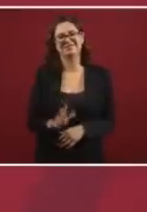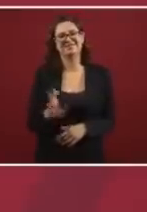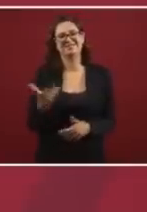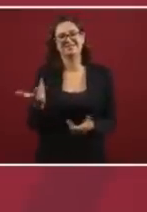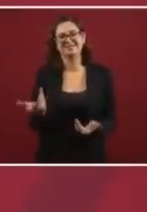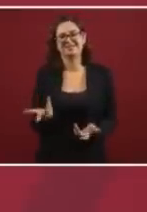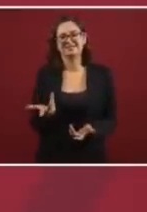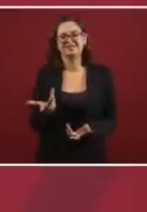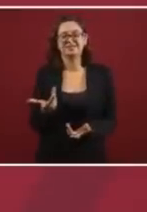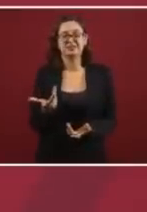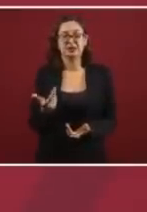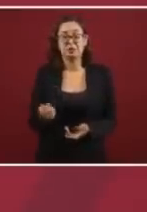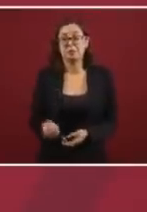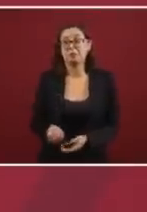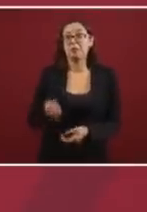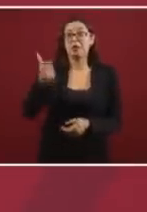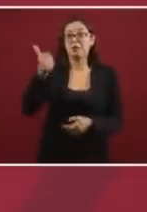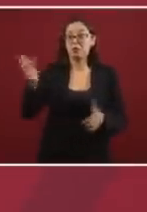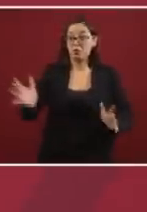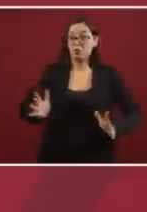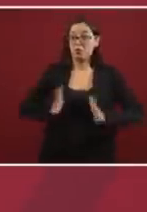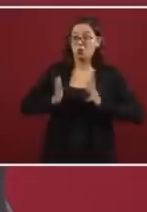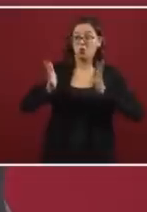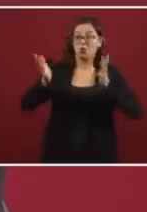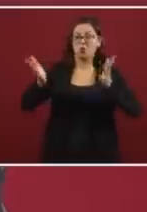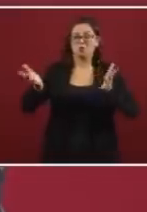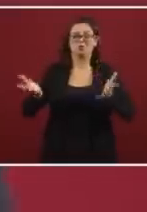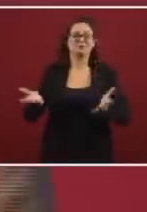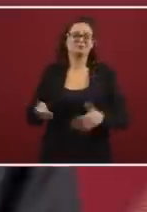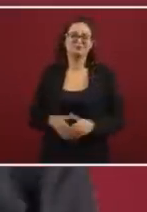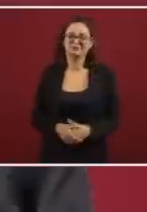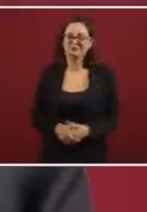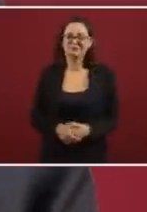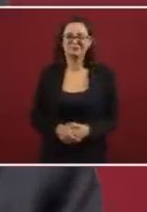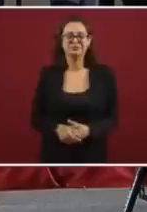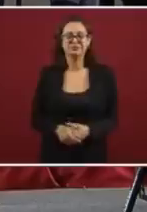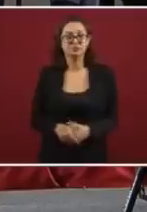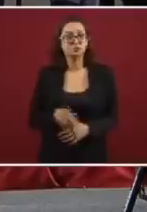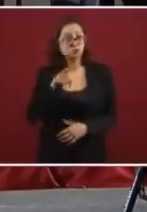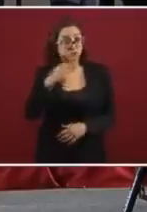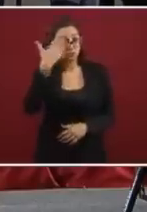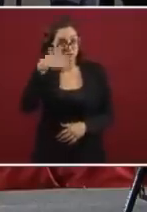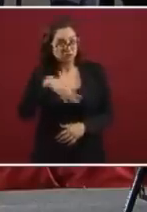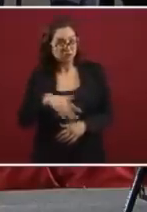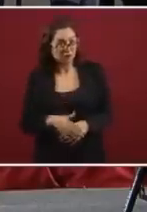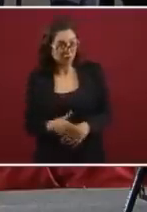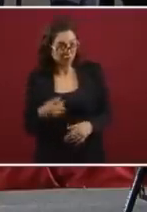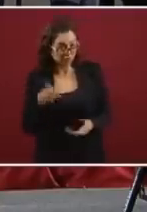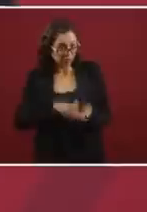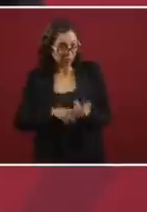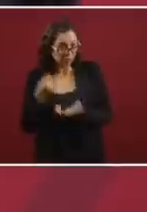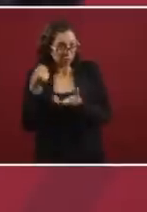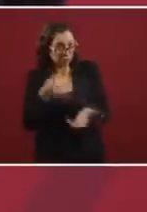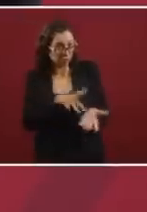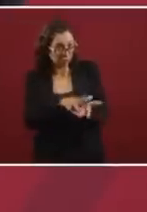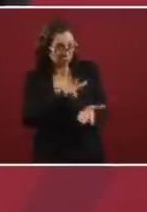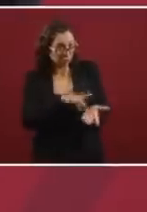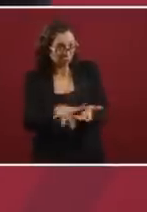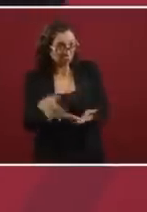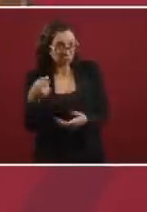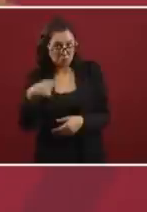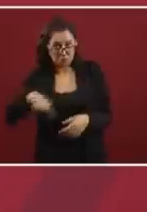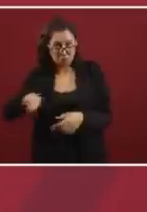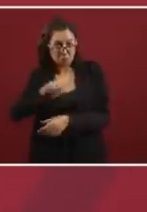el agua tibia de financiamiento ilegal en la campaña no lo tengo escrito lo